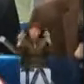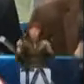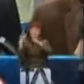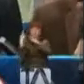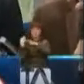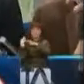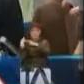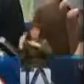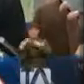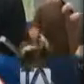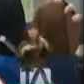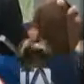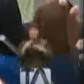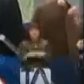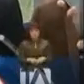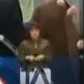gubernamental